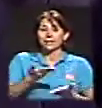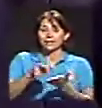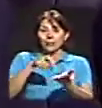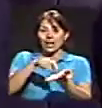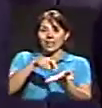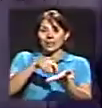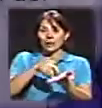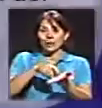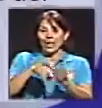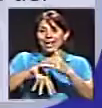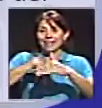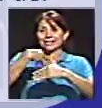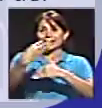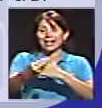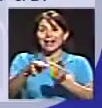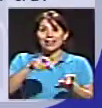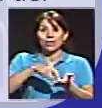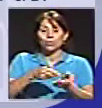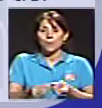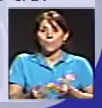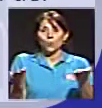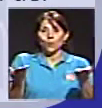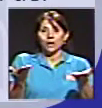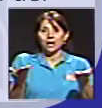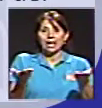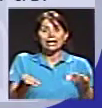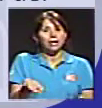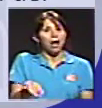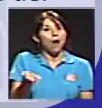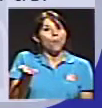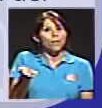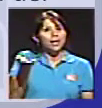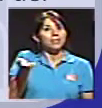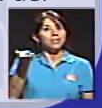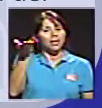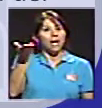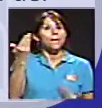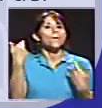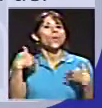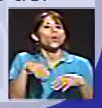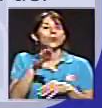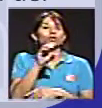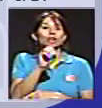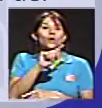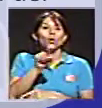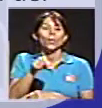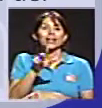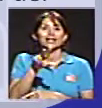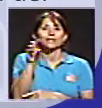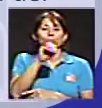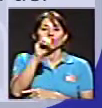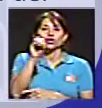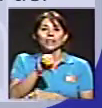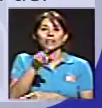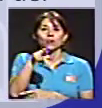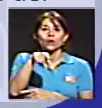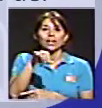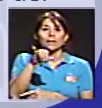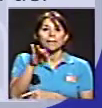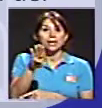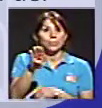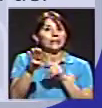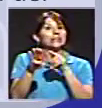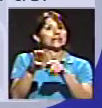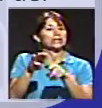deuda pública en general, ajá, aumenta por lo menos un 0.3% del PIB. Otro monto